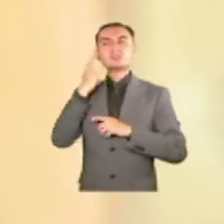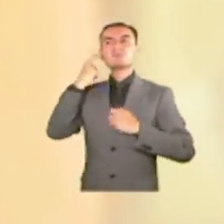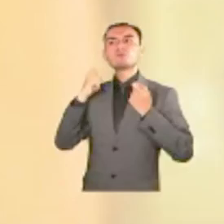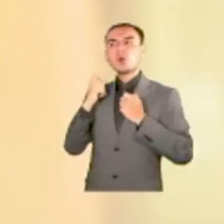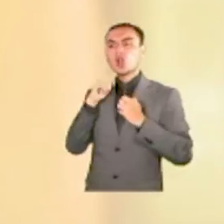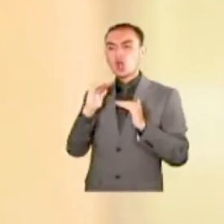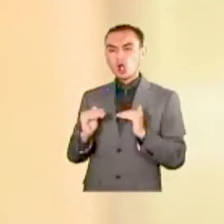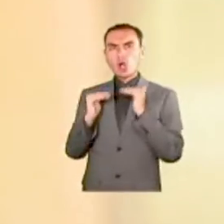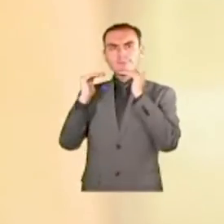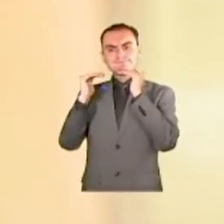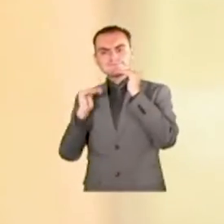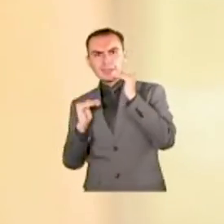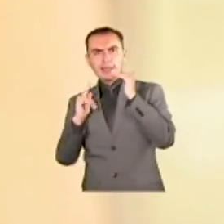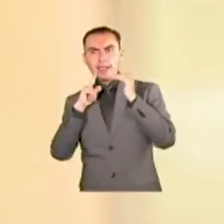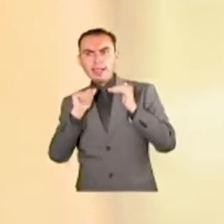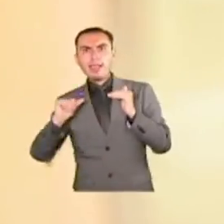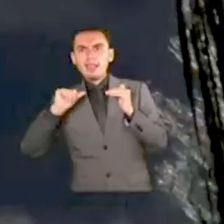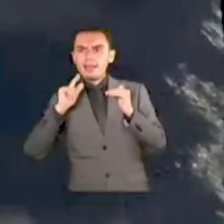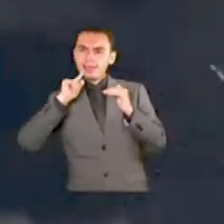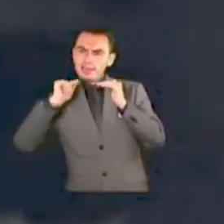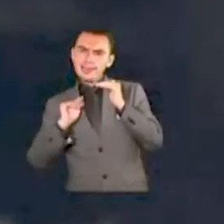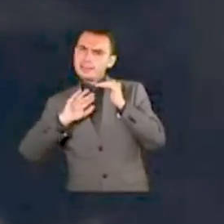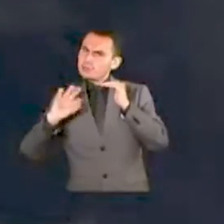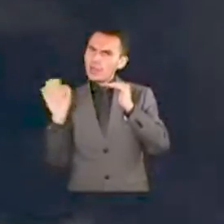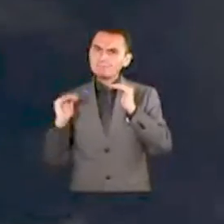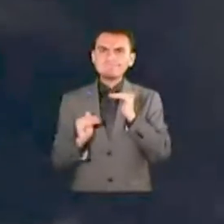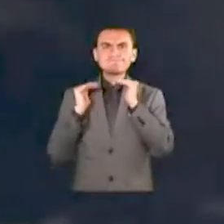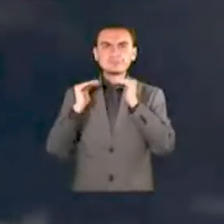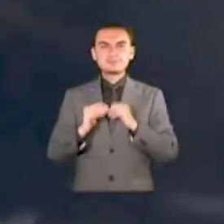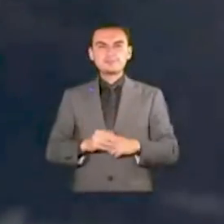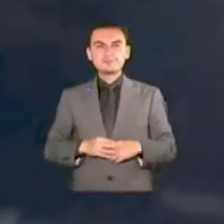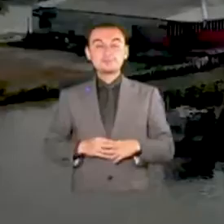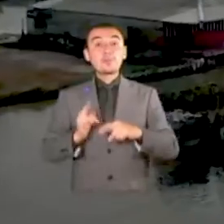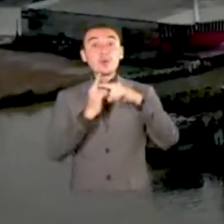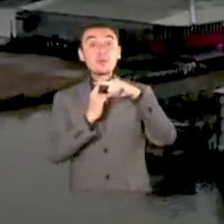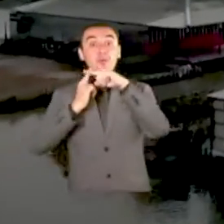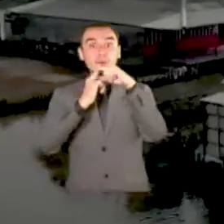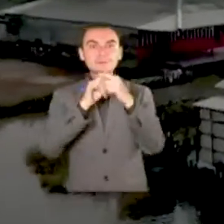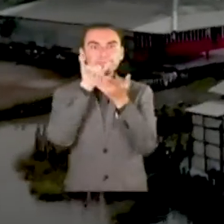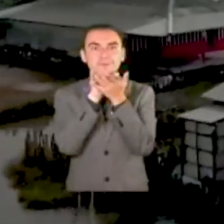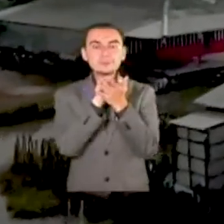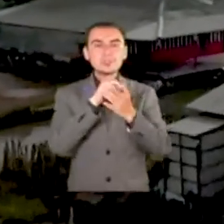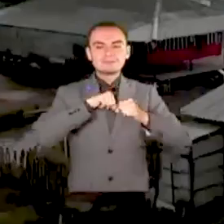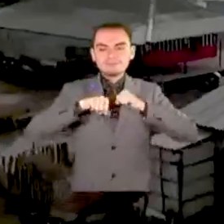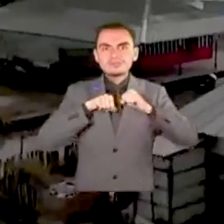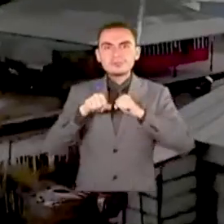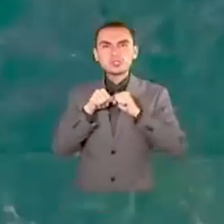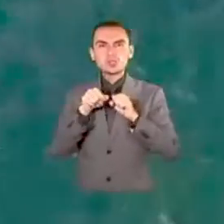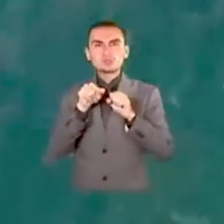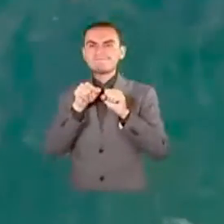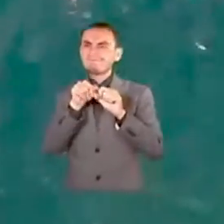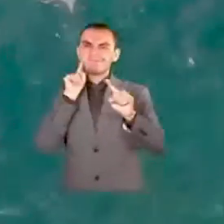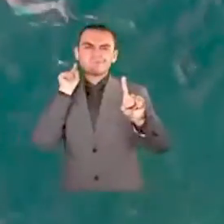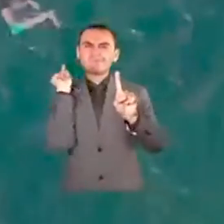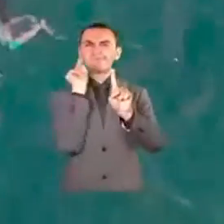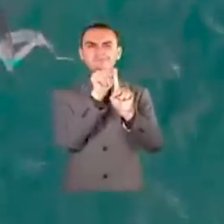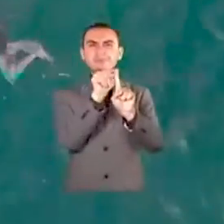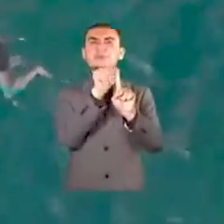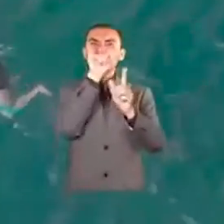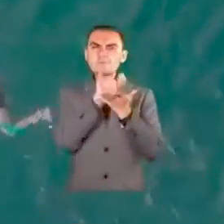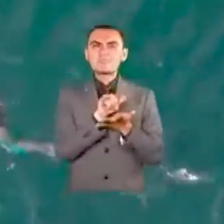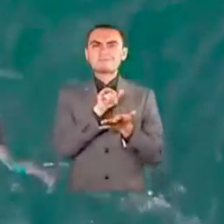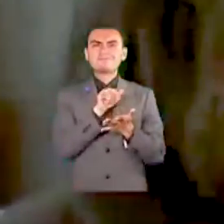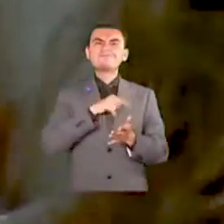por erradicar toda clase de violencia contra las mujeres. La Procuraduría General de la Nación seguirá teniendo como una prioridad